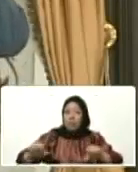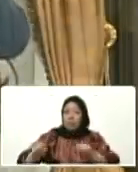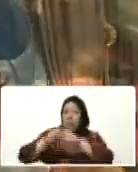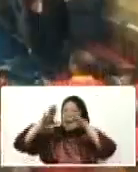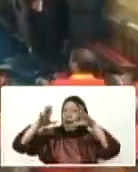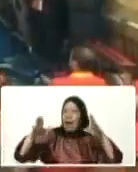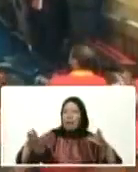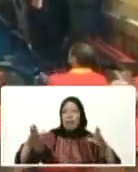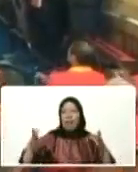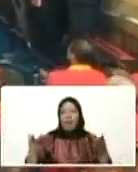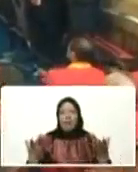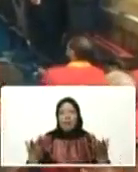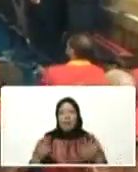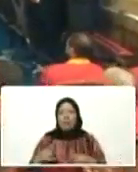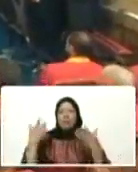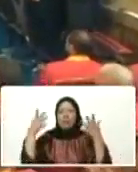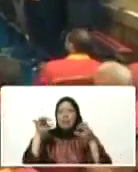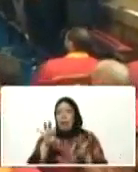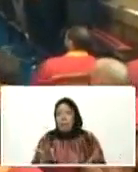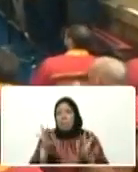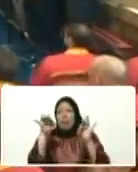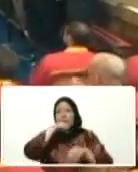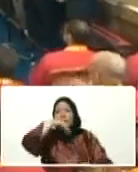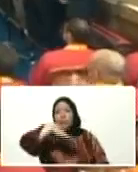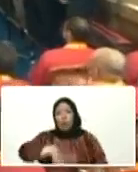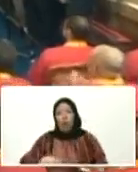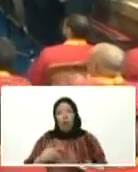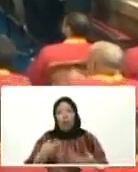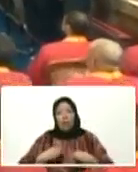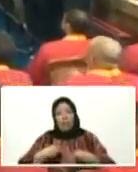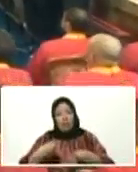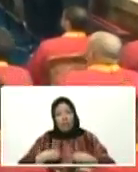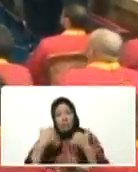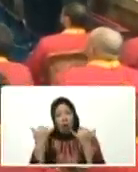mágica, especial de la historia que hemos vivido.